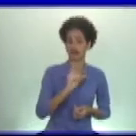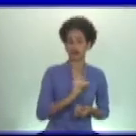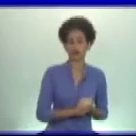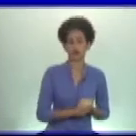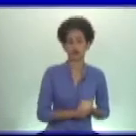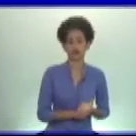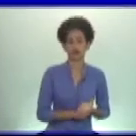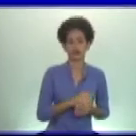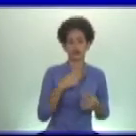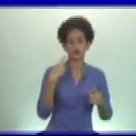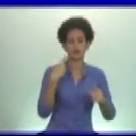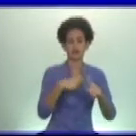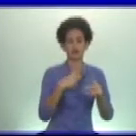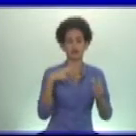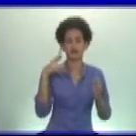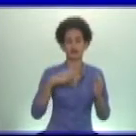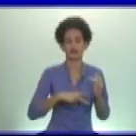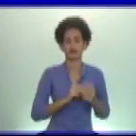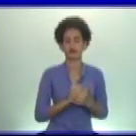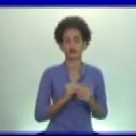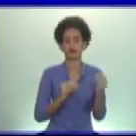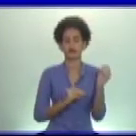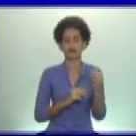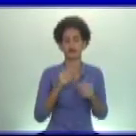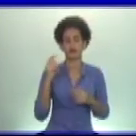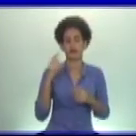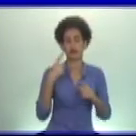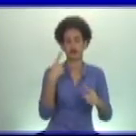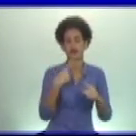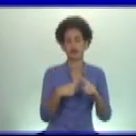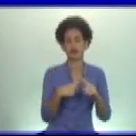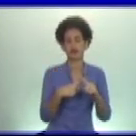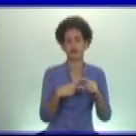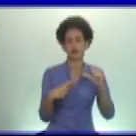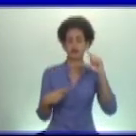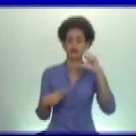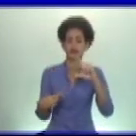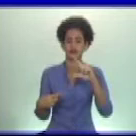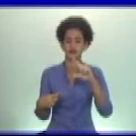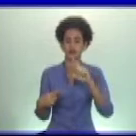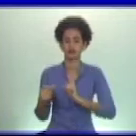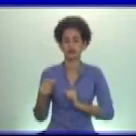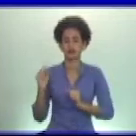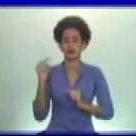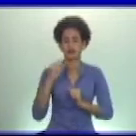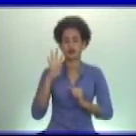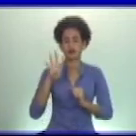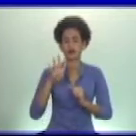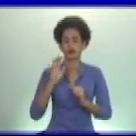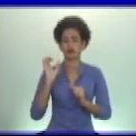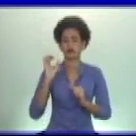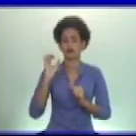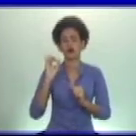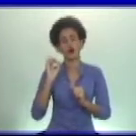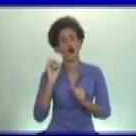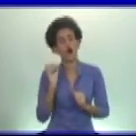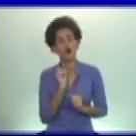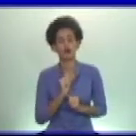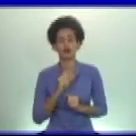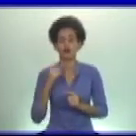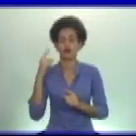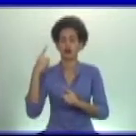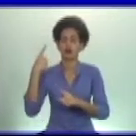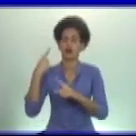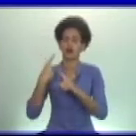voy a buscar? Donde el gráfico se encuentra por encima del eje de las X. Observen aquí y observen ahí,